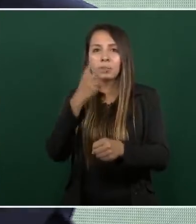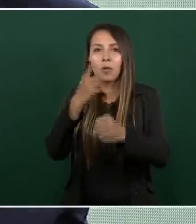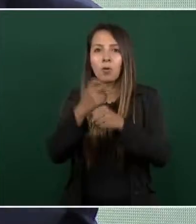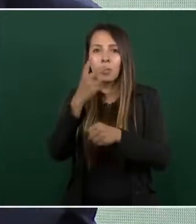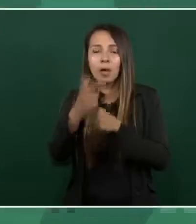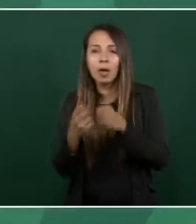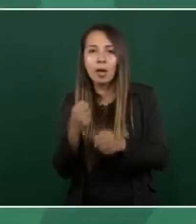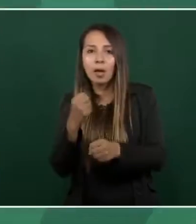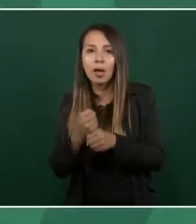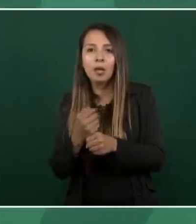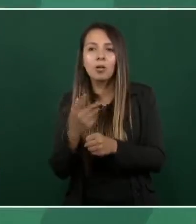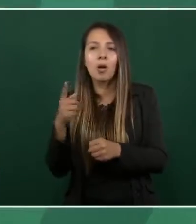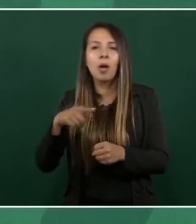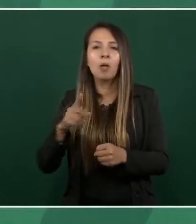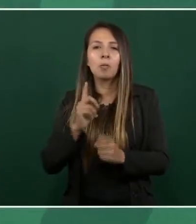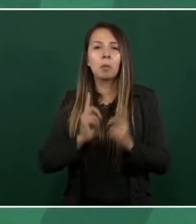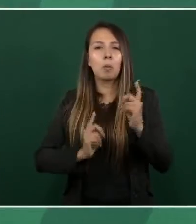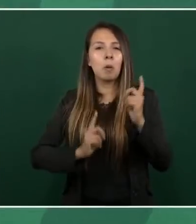dudaban